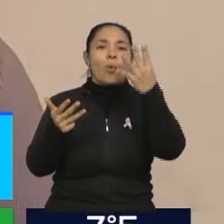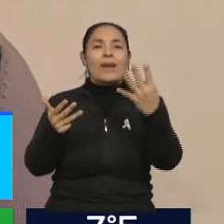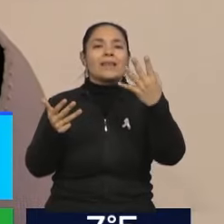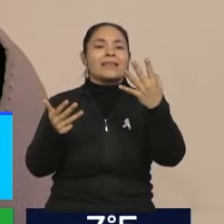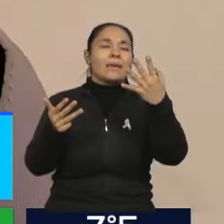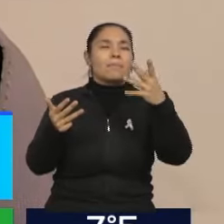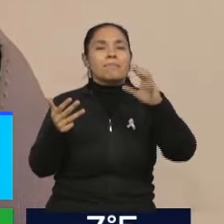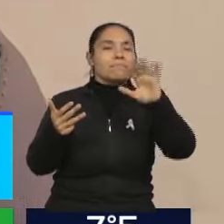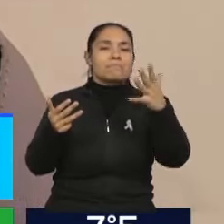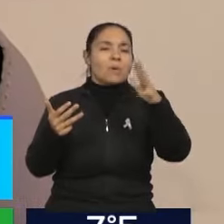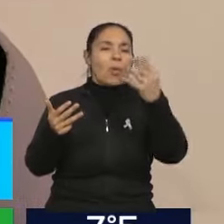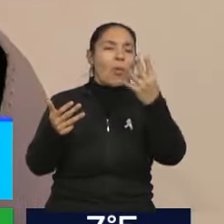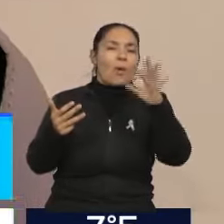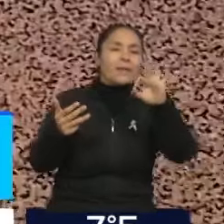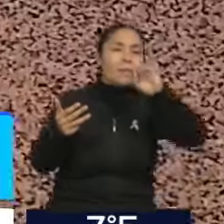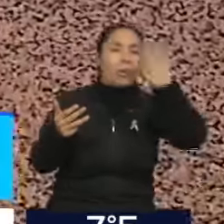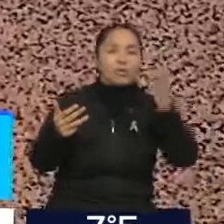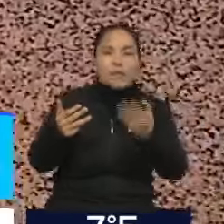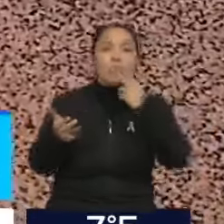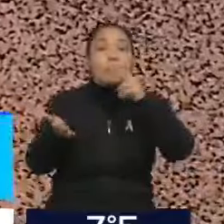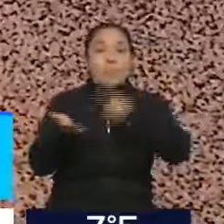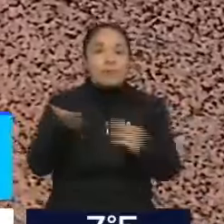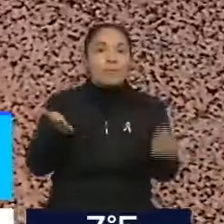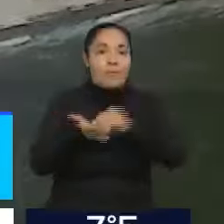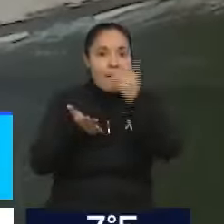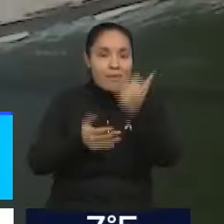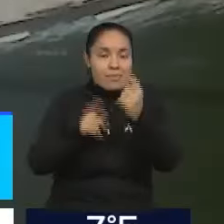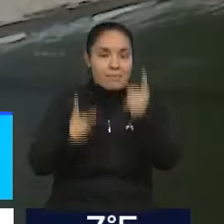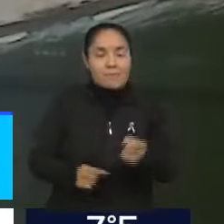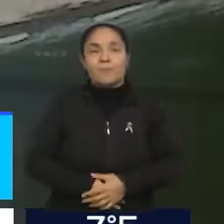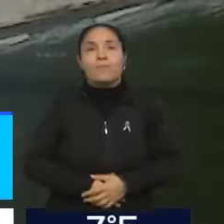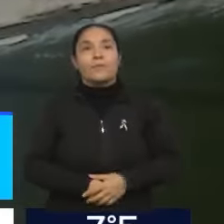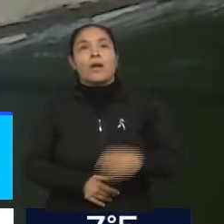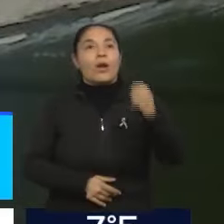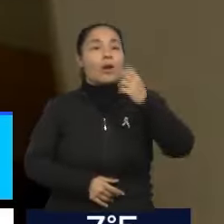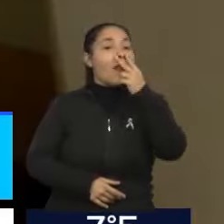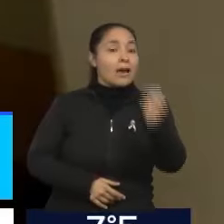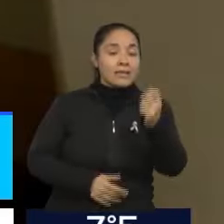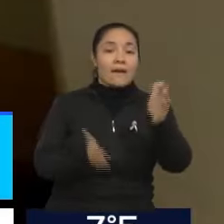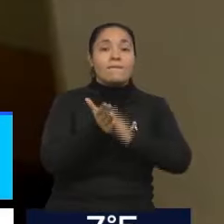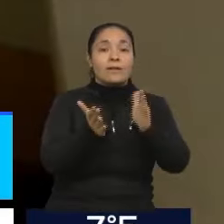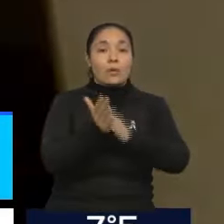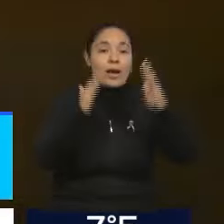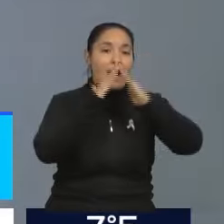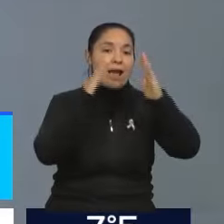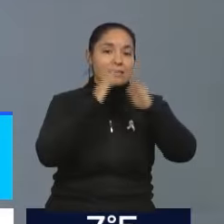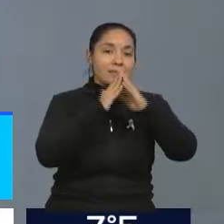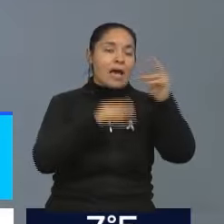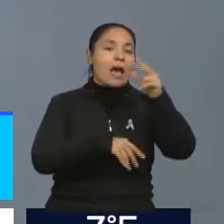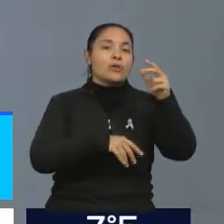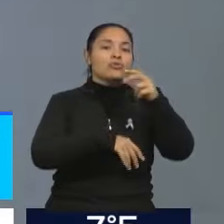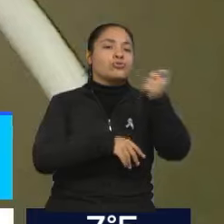40% de impuestos. En un promedio de todo el país, la factura eléctrica de un hogar de ingresos medios es